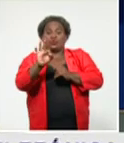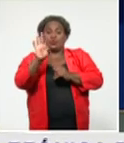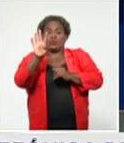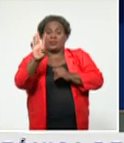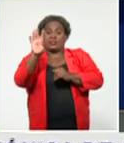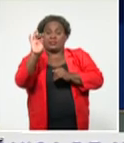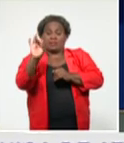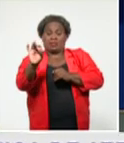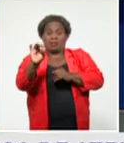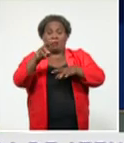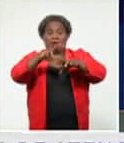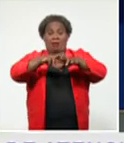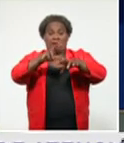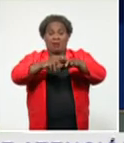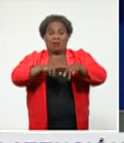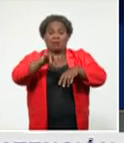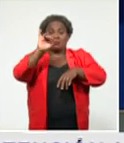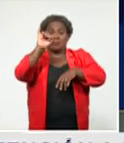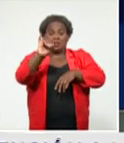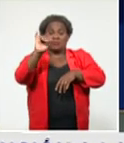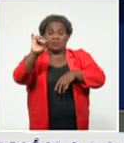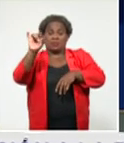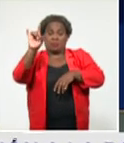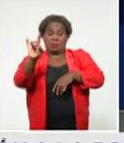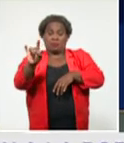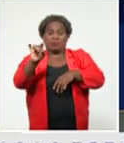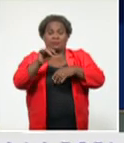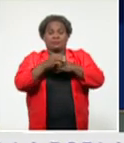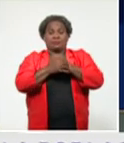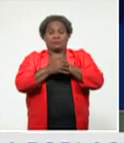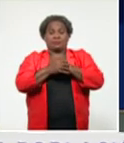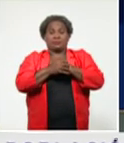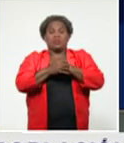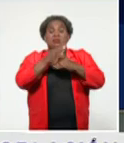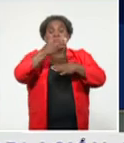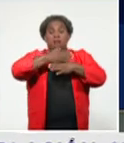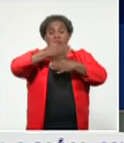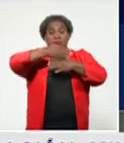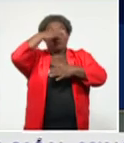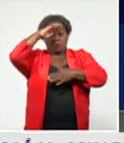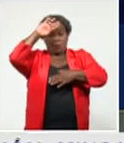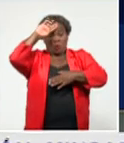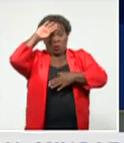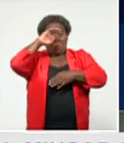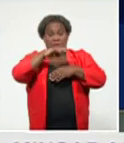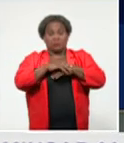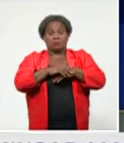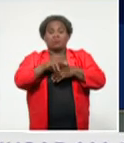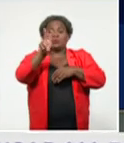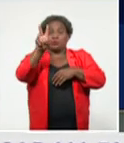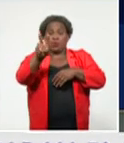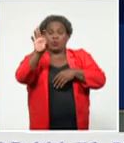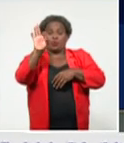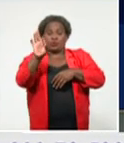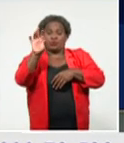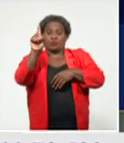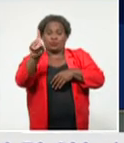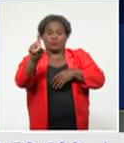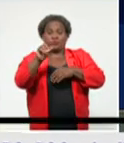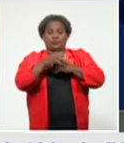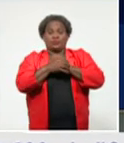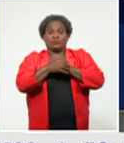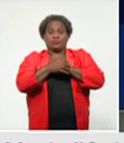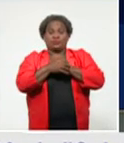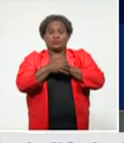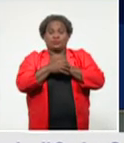847, el de La Habana 669, el de Santiago de Cuba 281, el del Centro